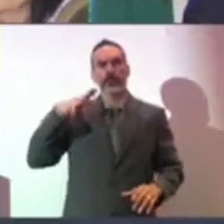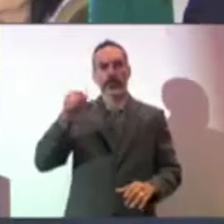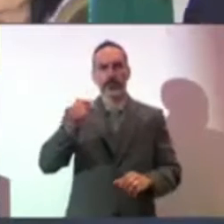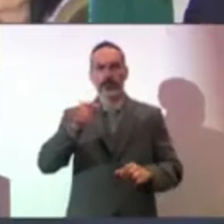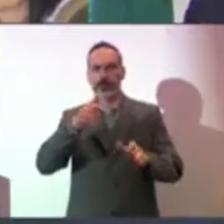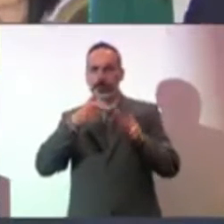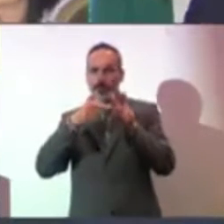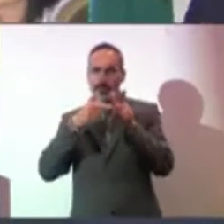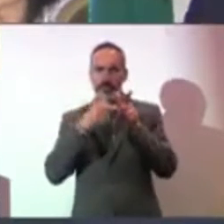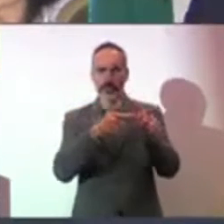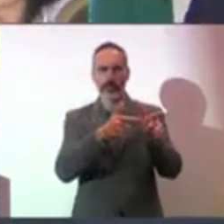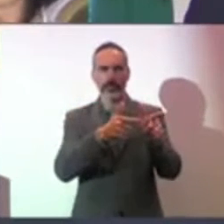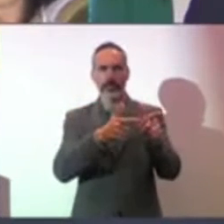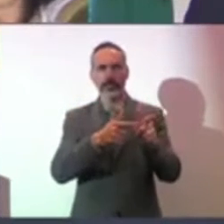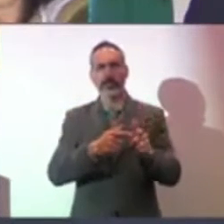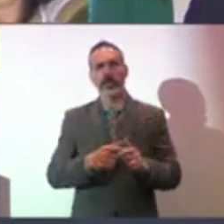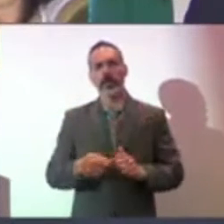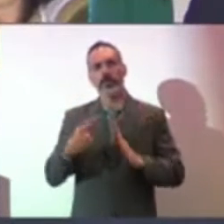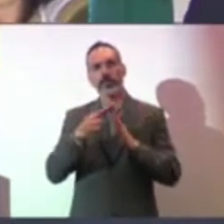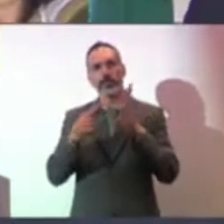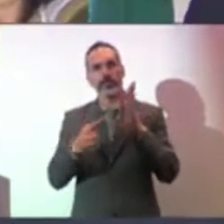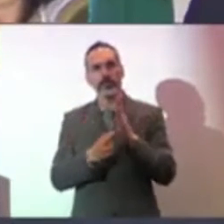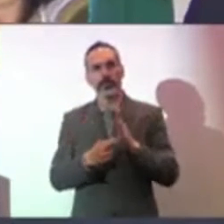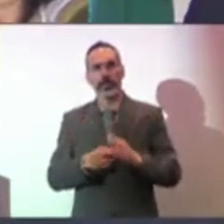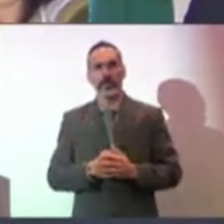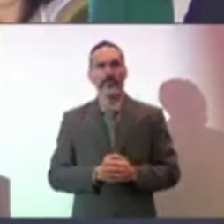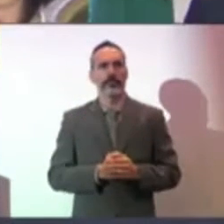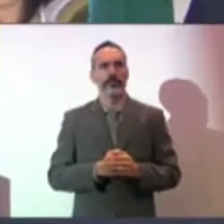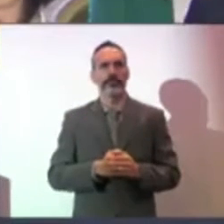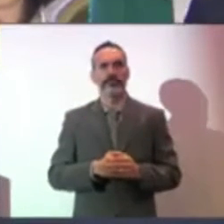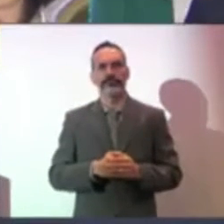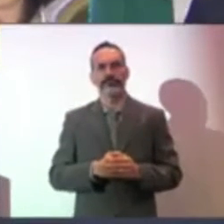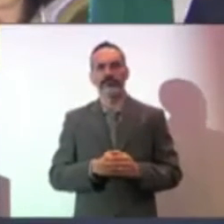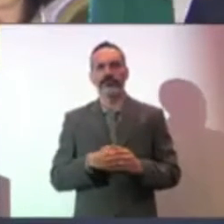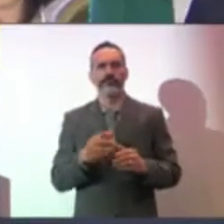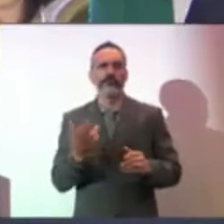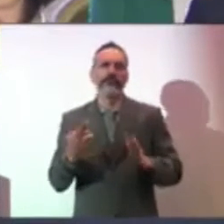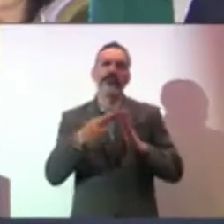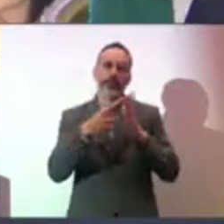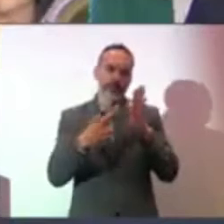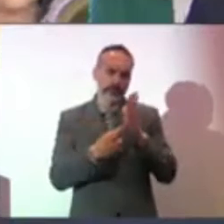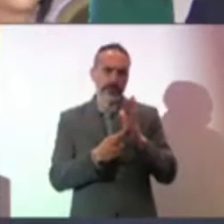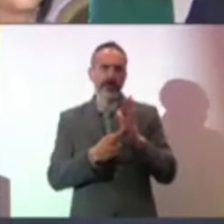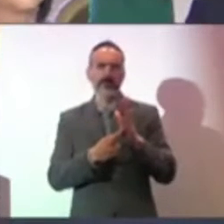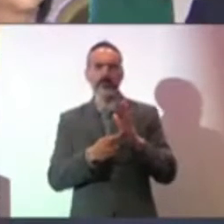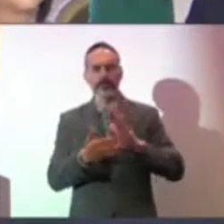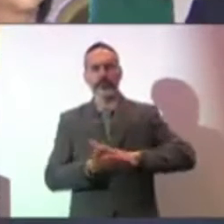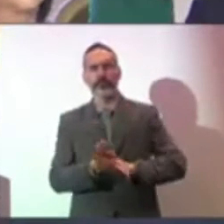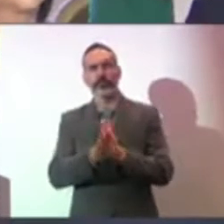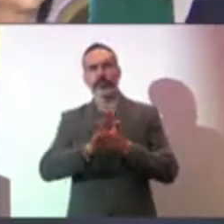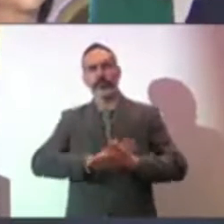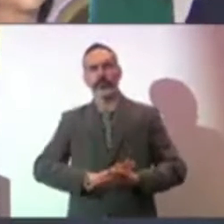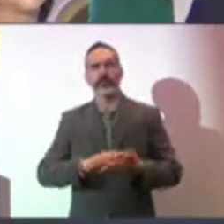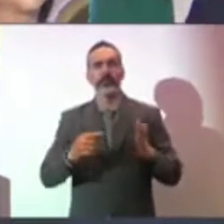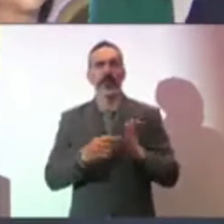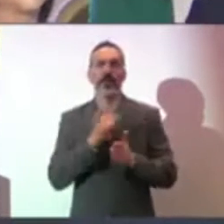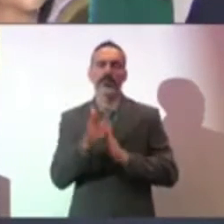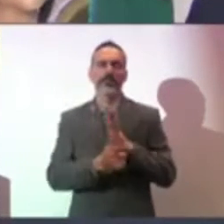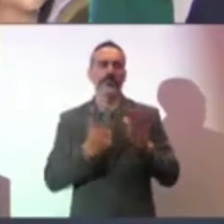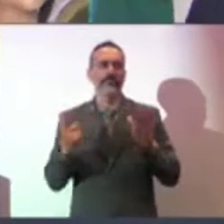marco normativo, a través de iniciativas necesarias para la atención de los grandes temas que